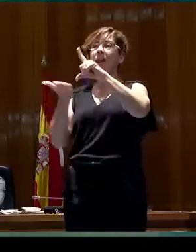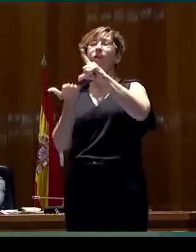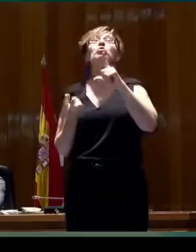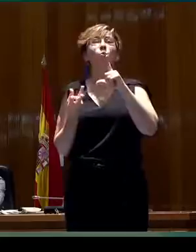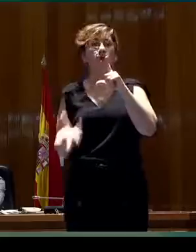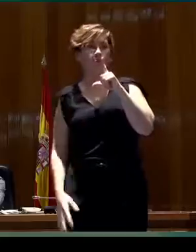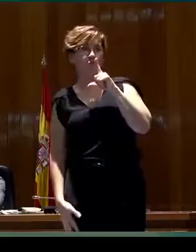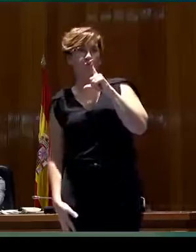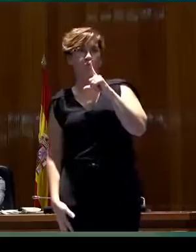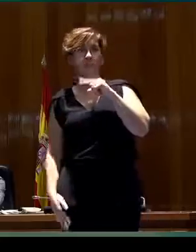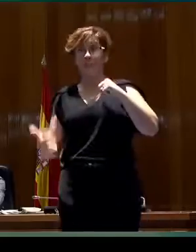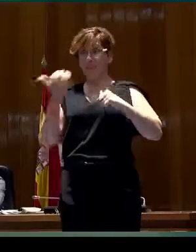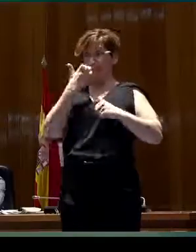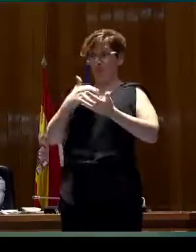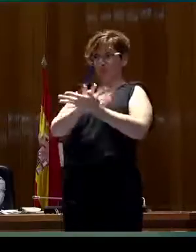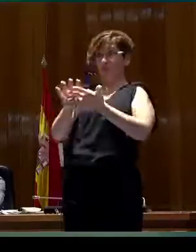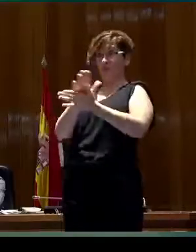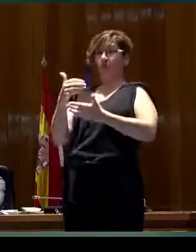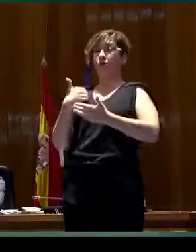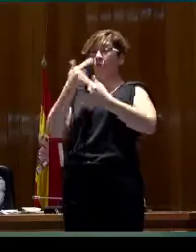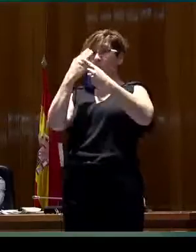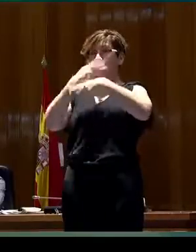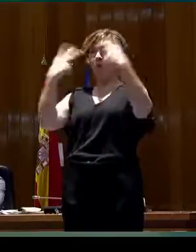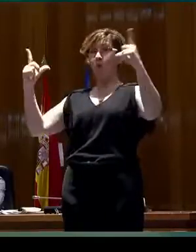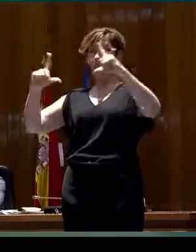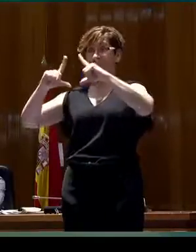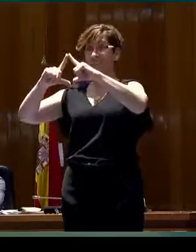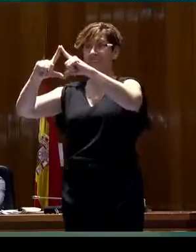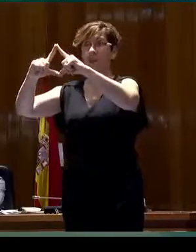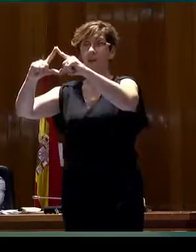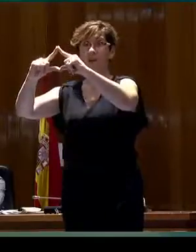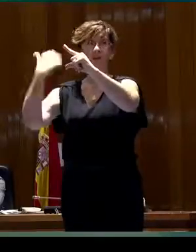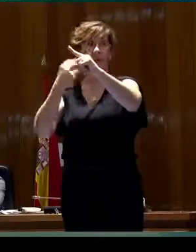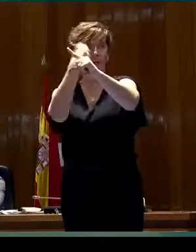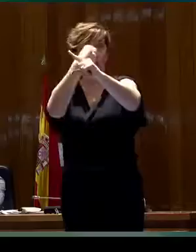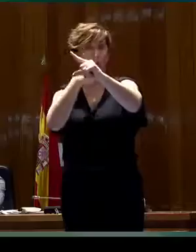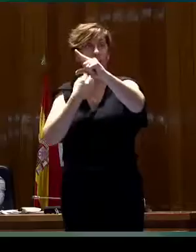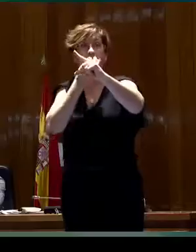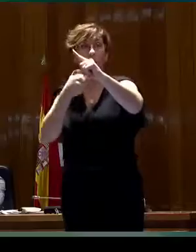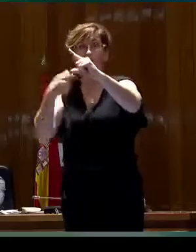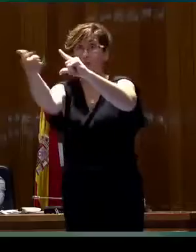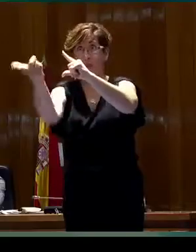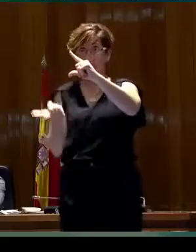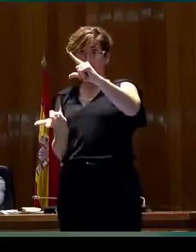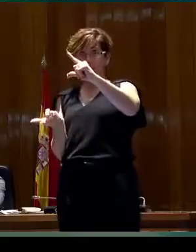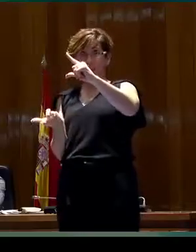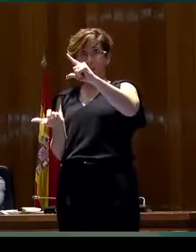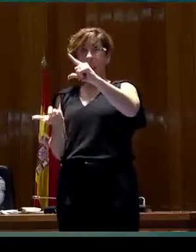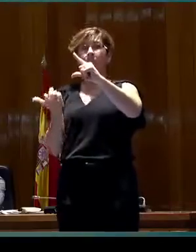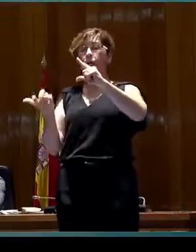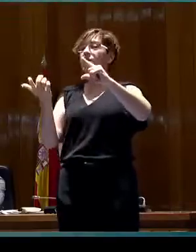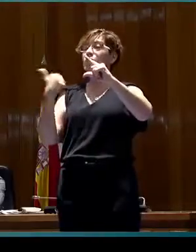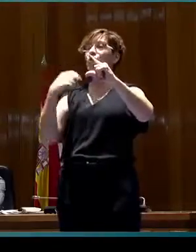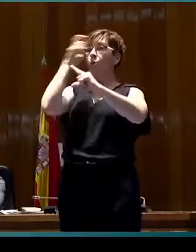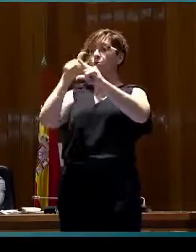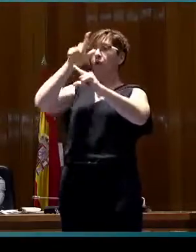signo como mostrando el triángulo, pues entonces evidentemente le estoy dando información. Quiere decir que el intérprete de lengua de signos tiene que buscar